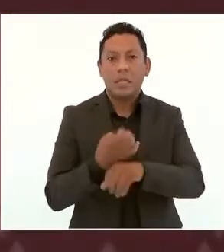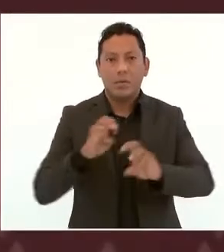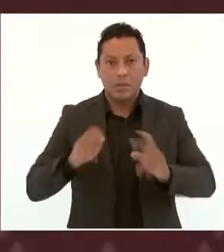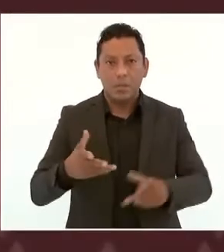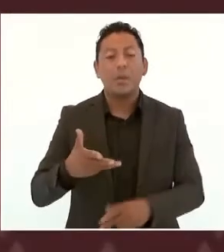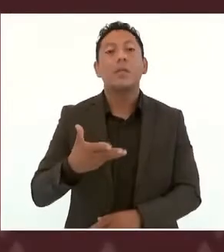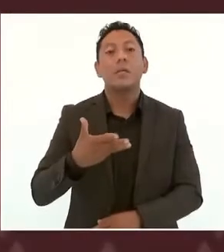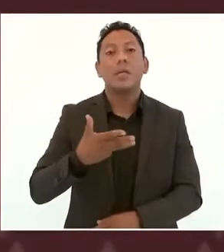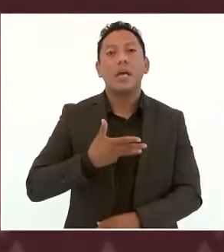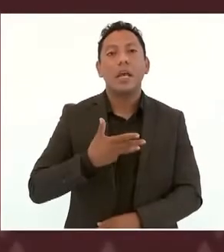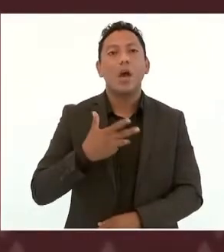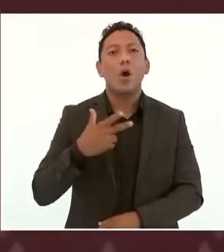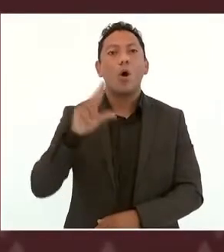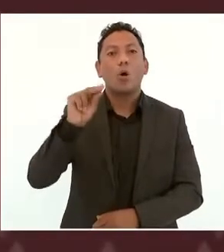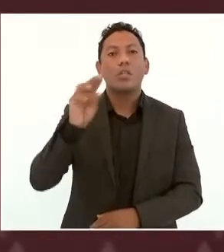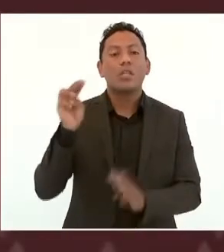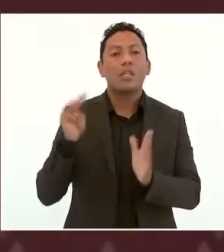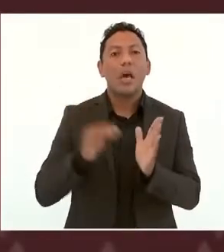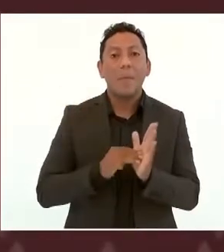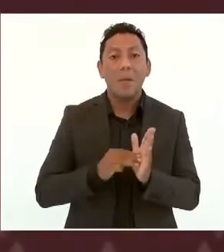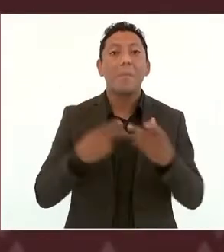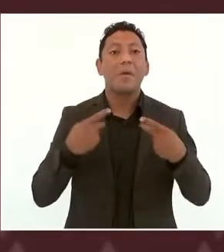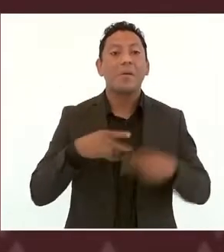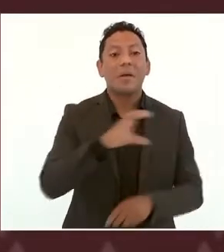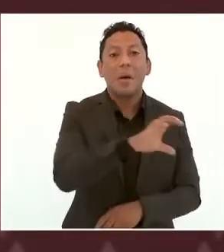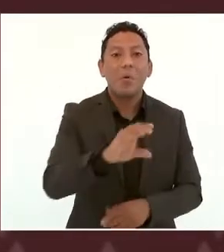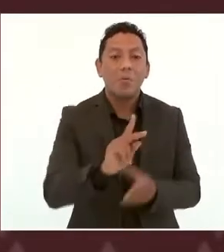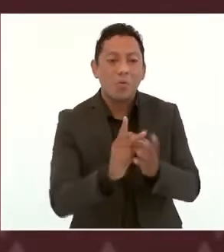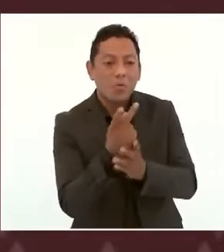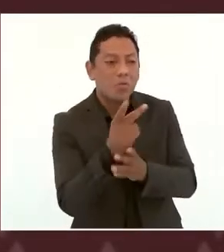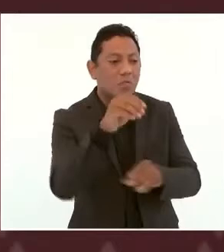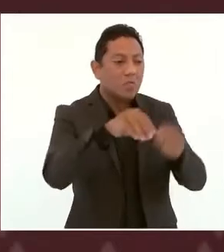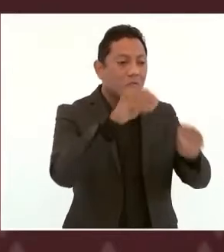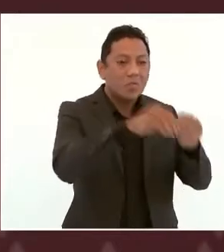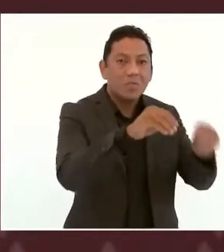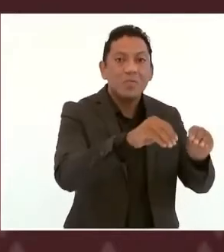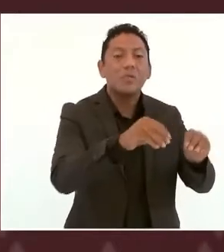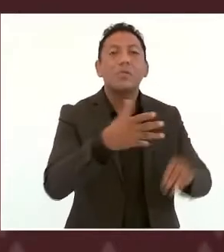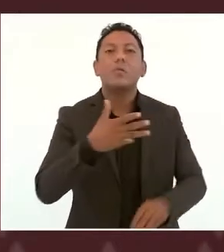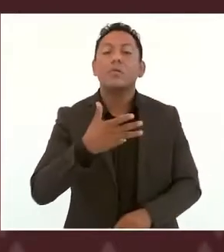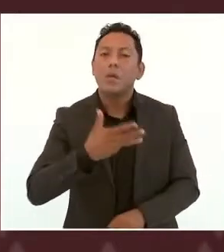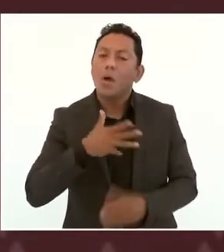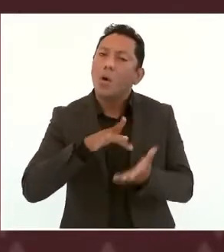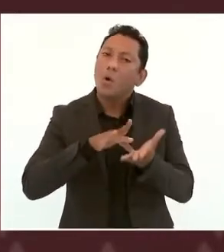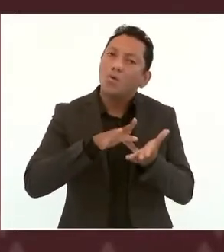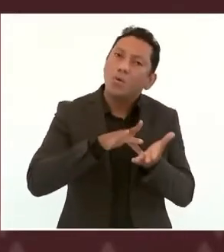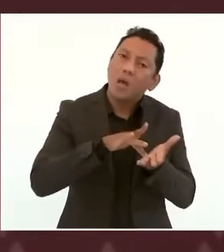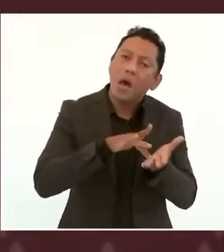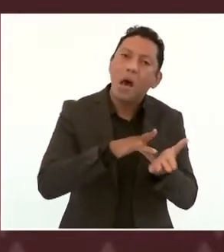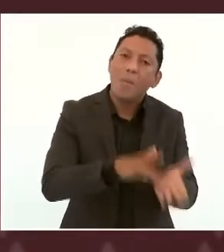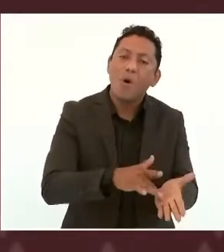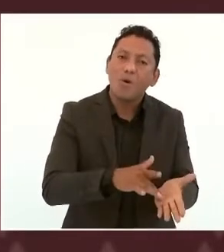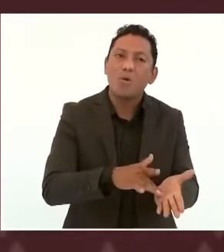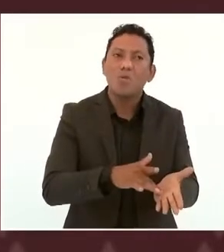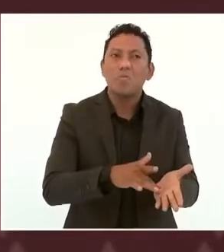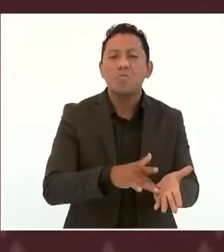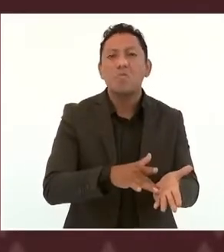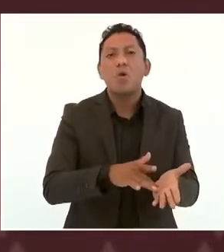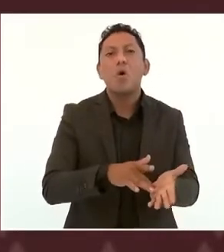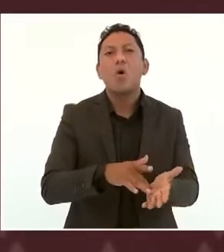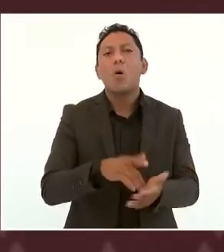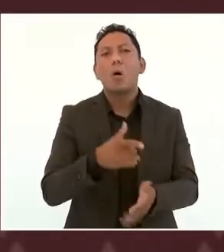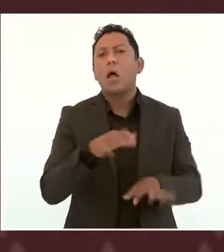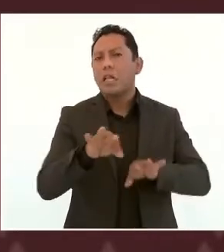Chiapas 80,000 sembradores que reciben un jornal, el equivalente a